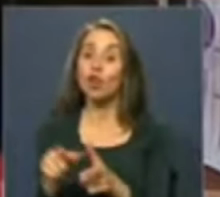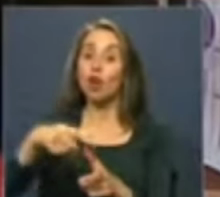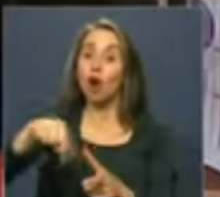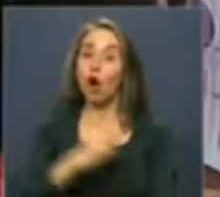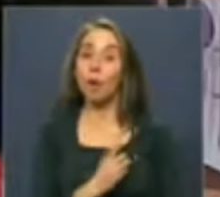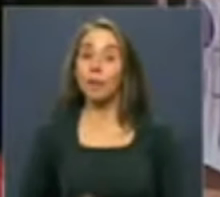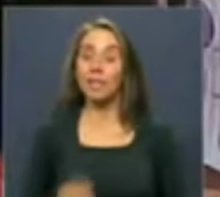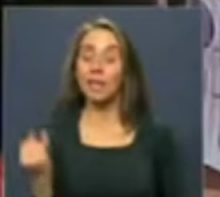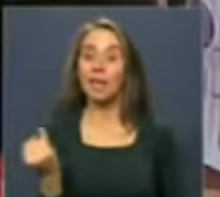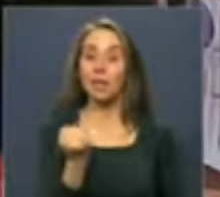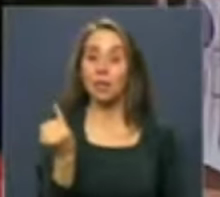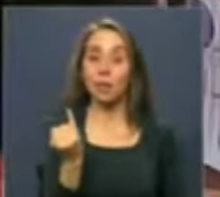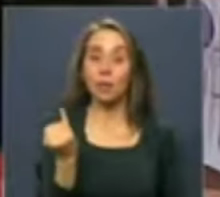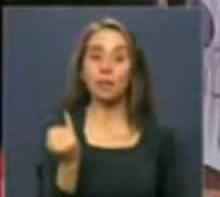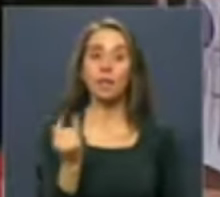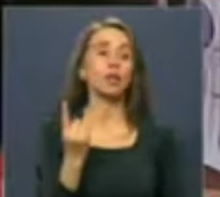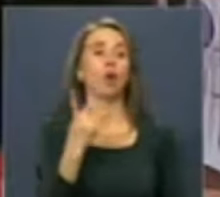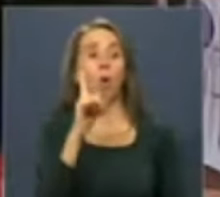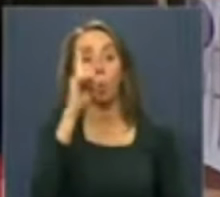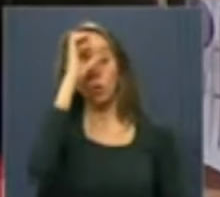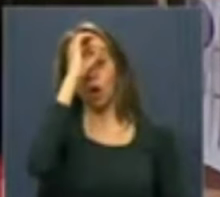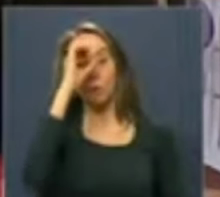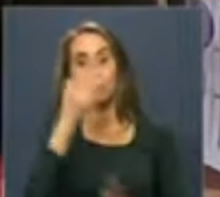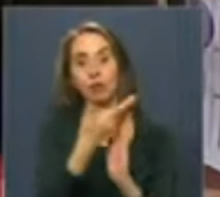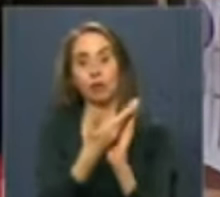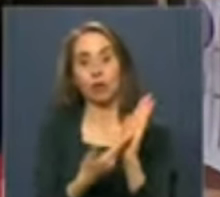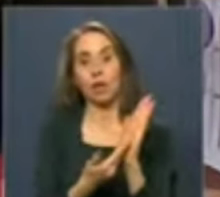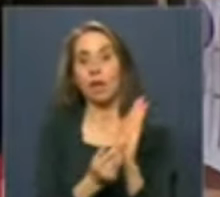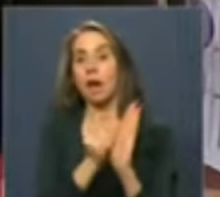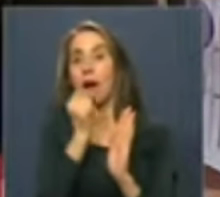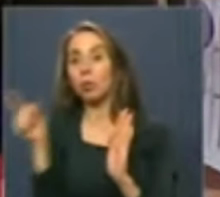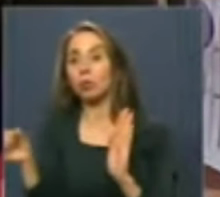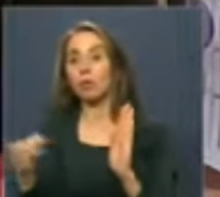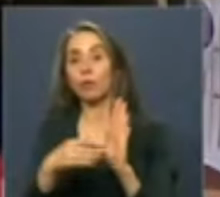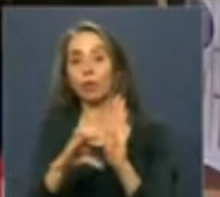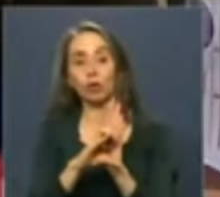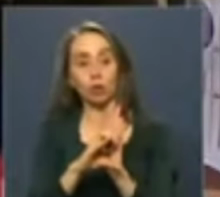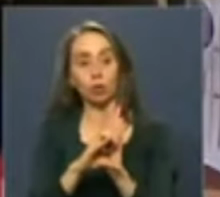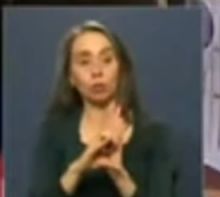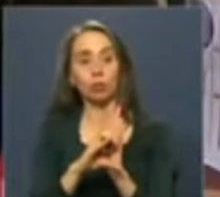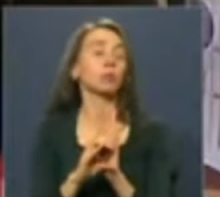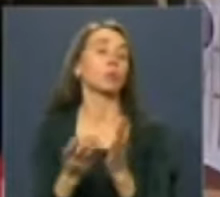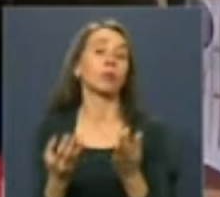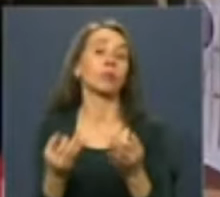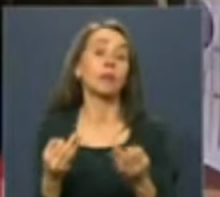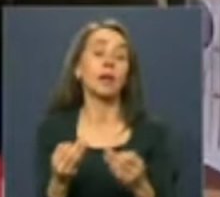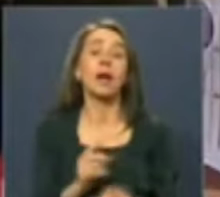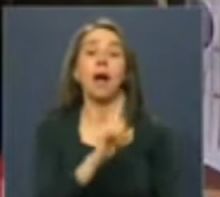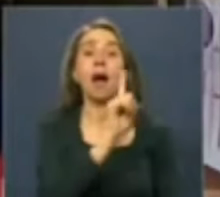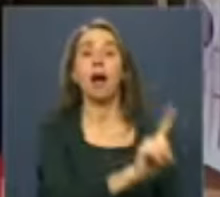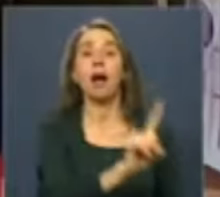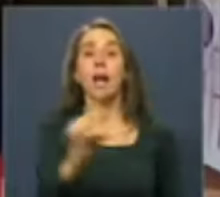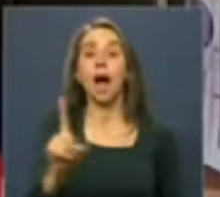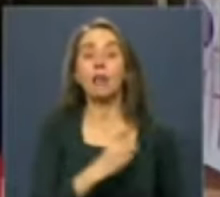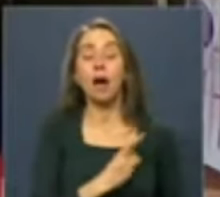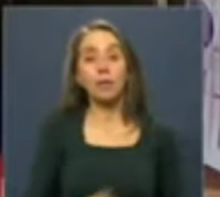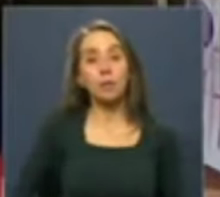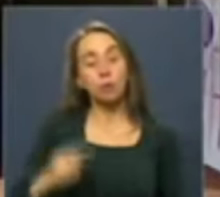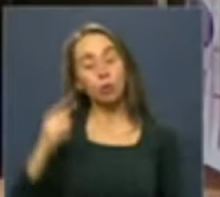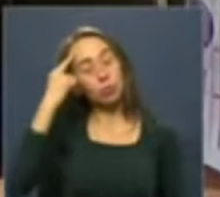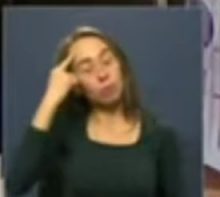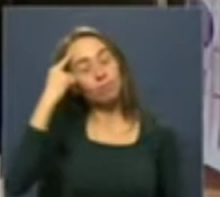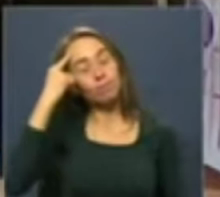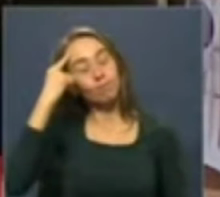muchas gracias presidente en el comité independiente no tenemos una sola posición respecto de esta acusación